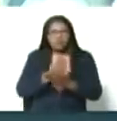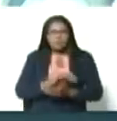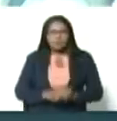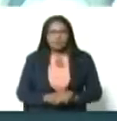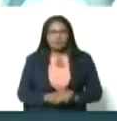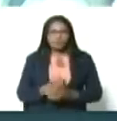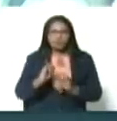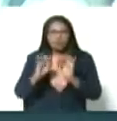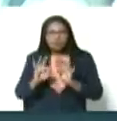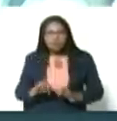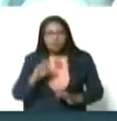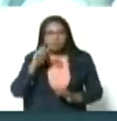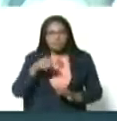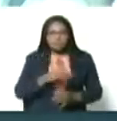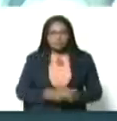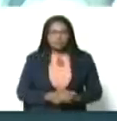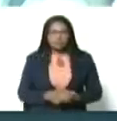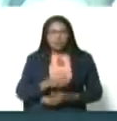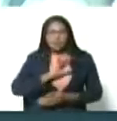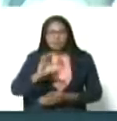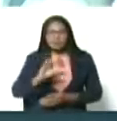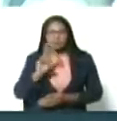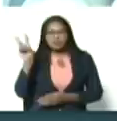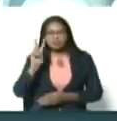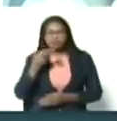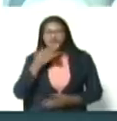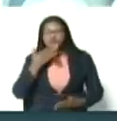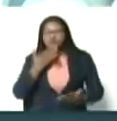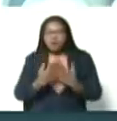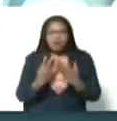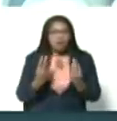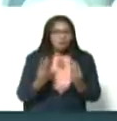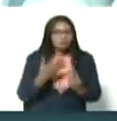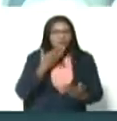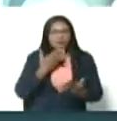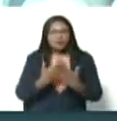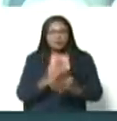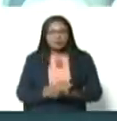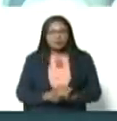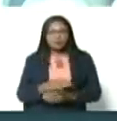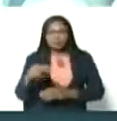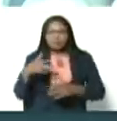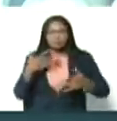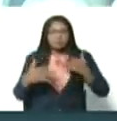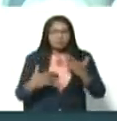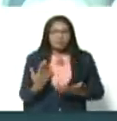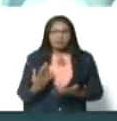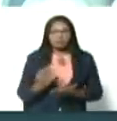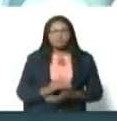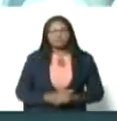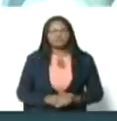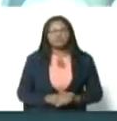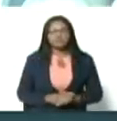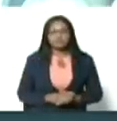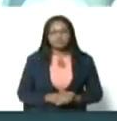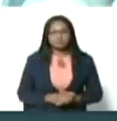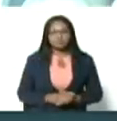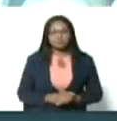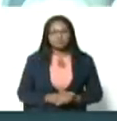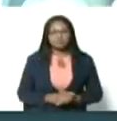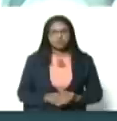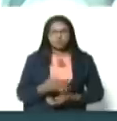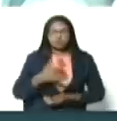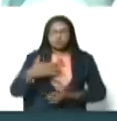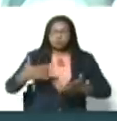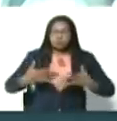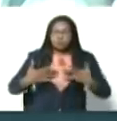un camino para nuestra patria Venezuela. Así que les agradezco mucho hacer este acto como un regalo. Y